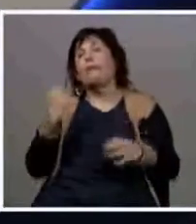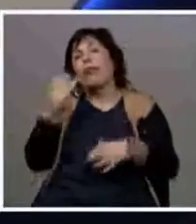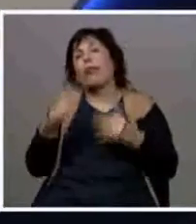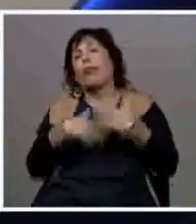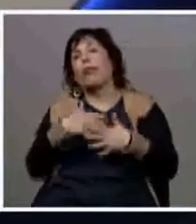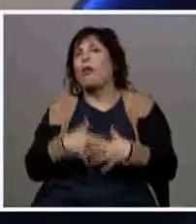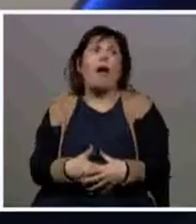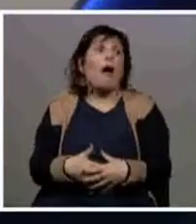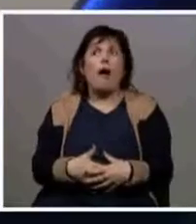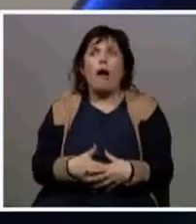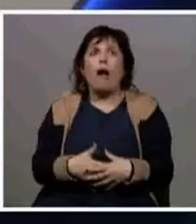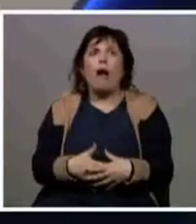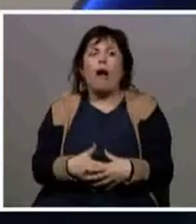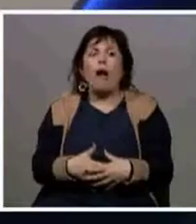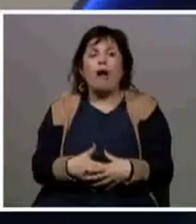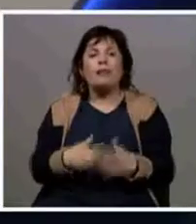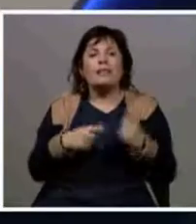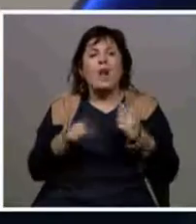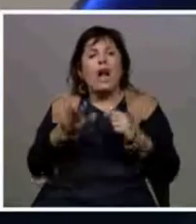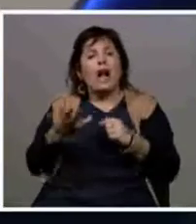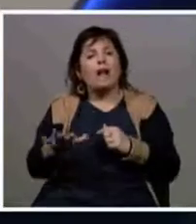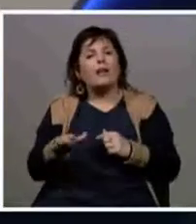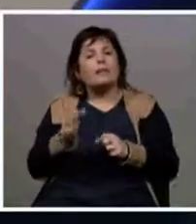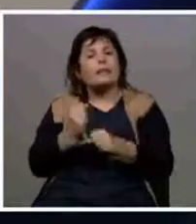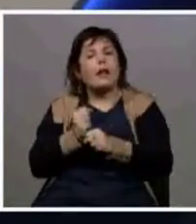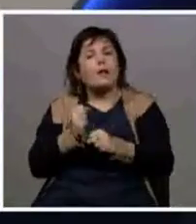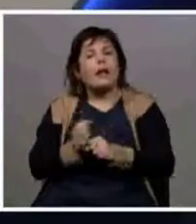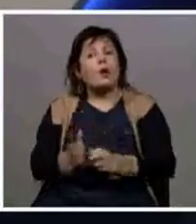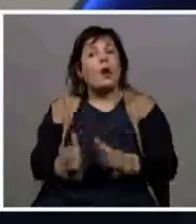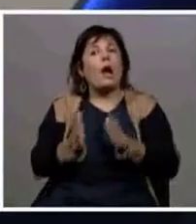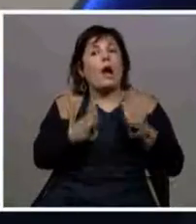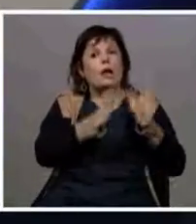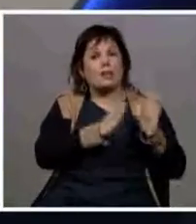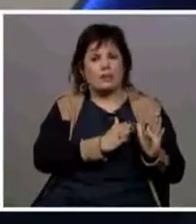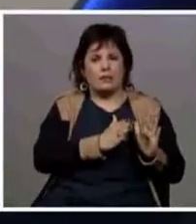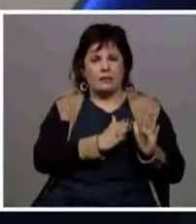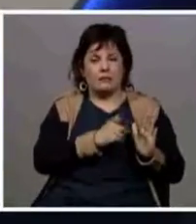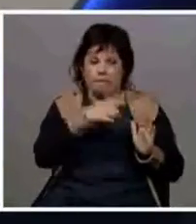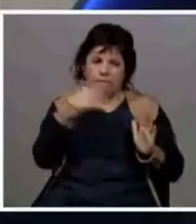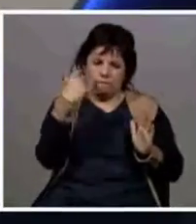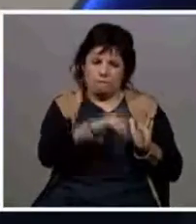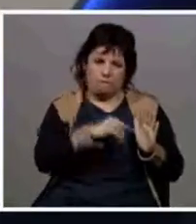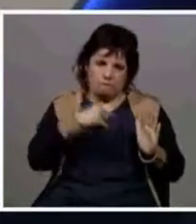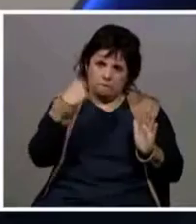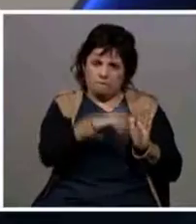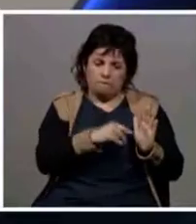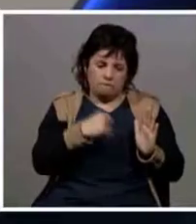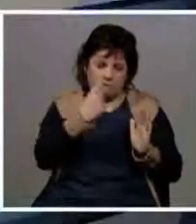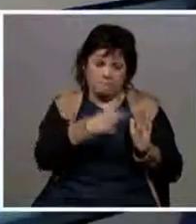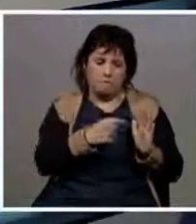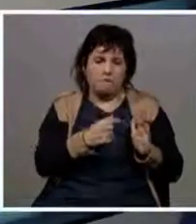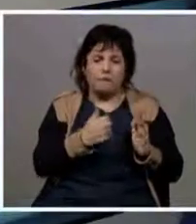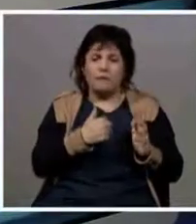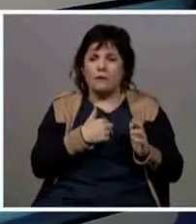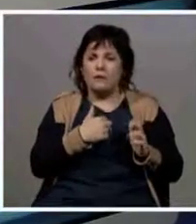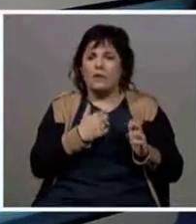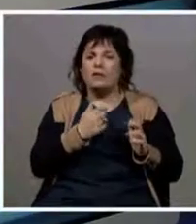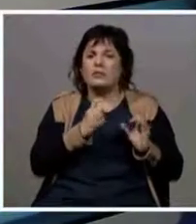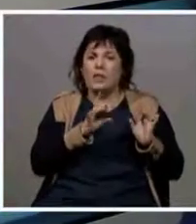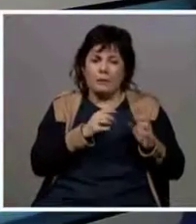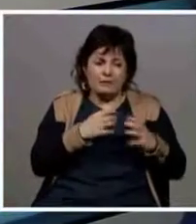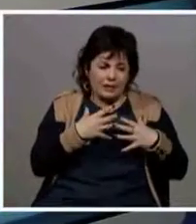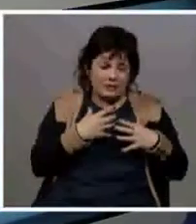antes ahí hay una justicia que con el trabajo en esa dirección que es un trabajo menor y es un trabajo que no lo puede resolver solo el sistema